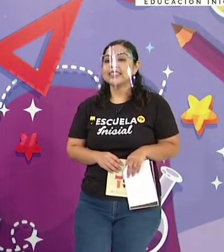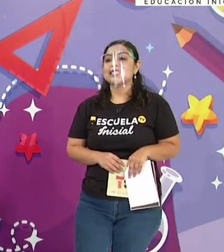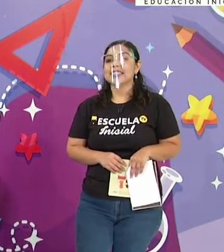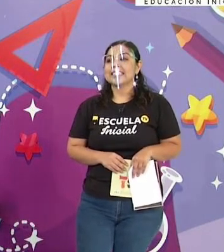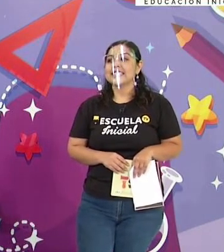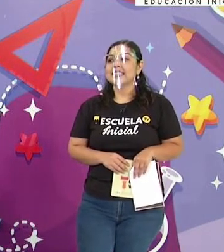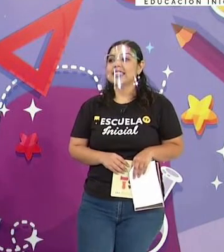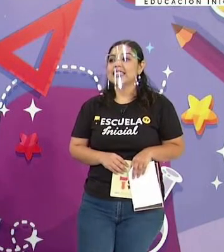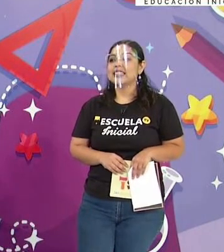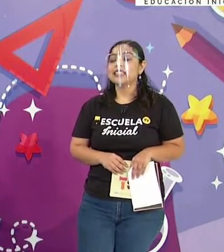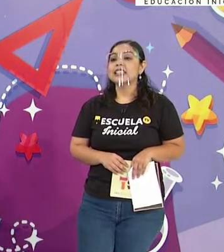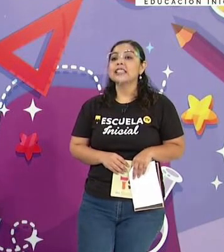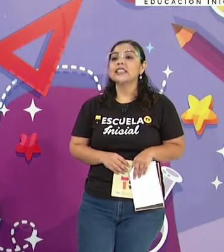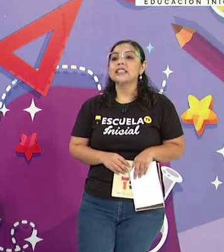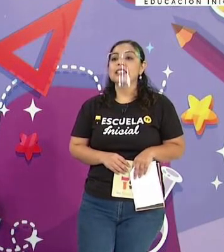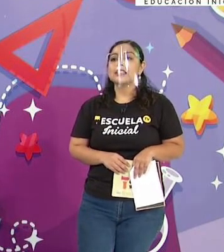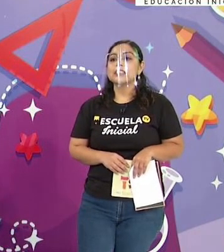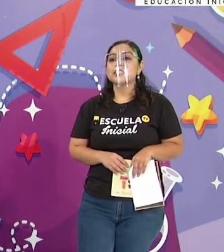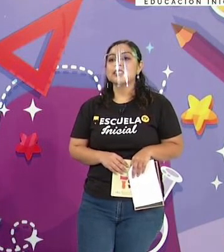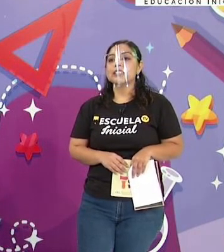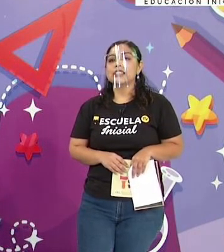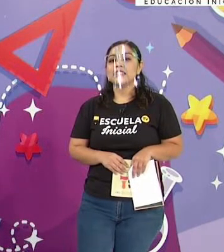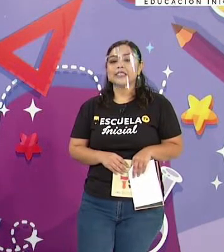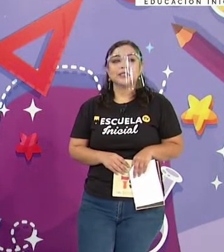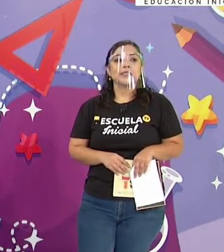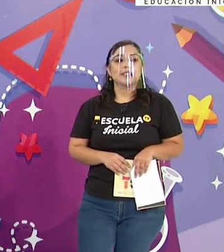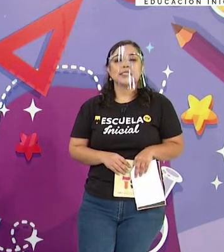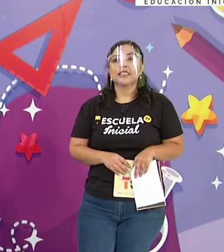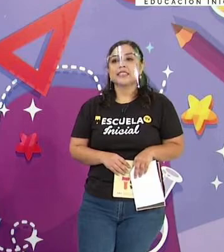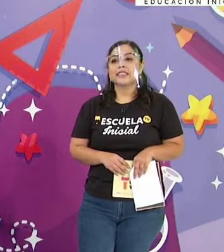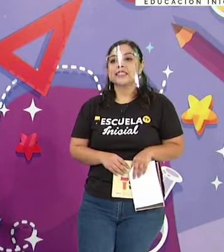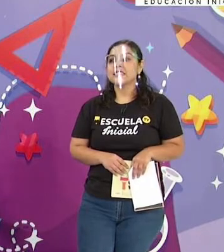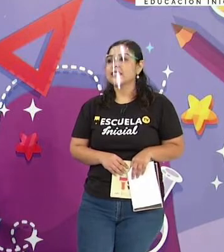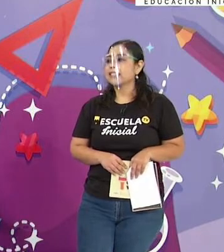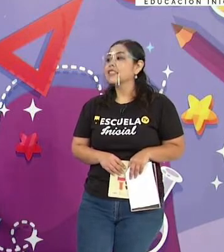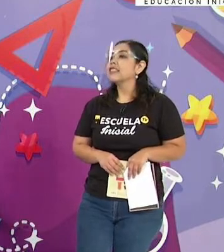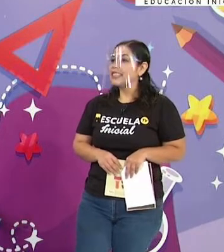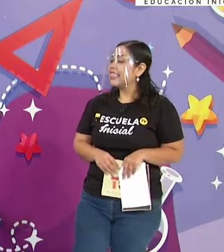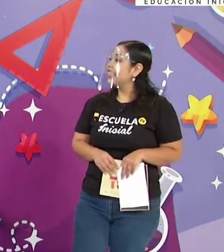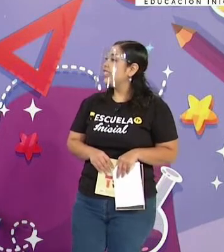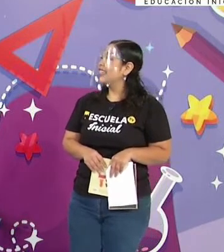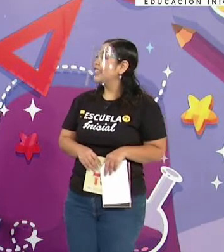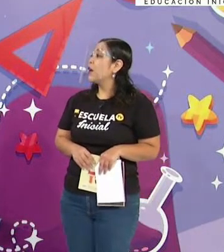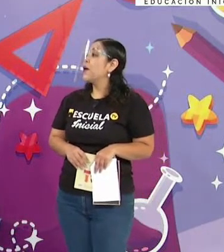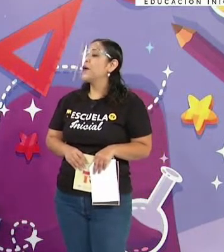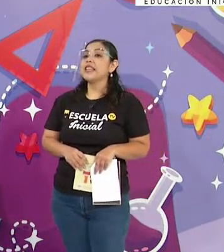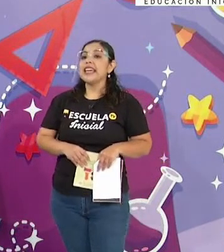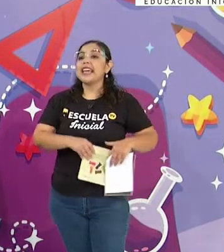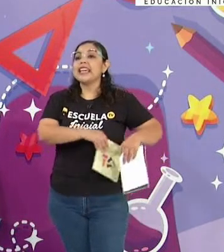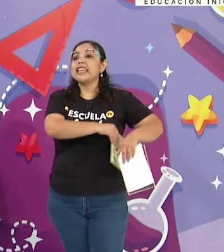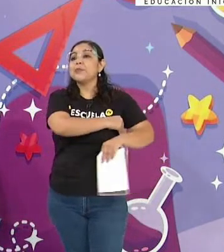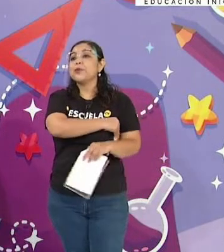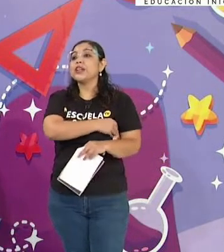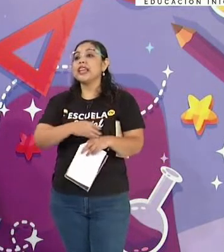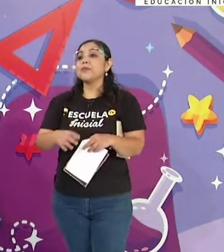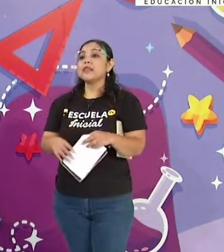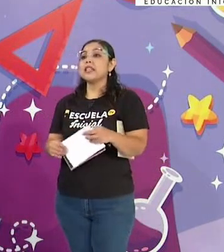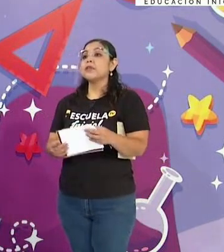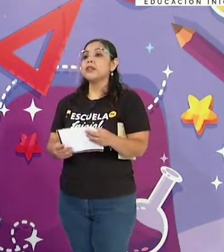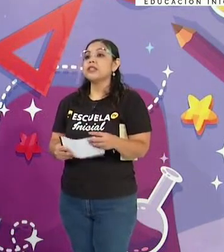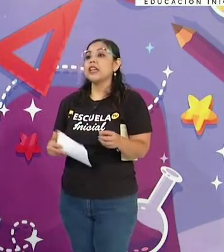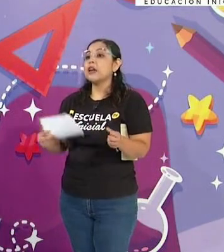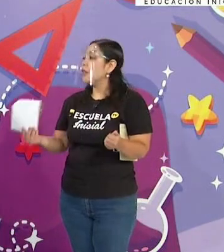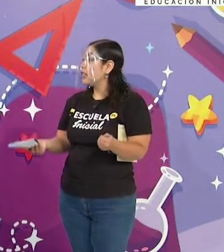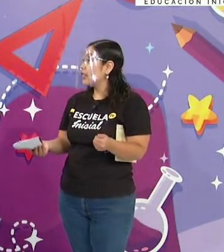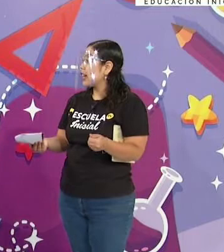juego acompañado, mucha exploración, pues mucha diversión, claro. ¿Interacción? Sí. Oye, interacción. Porque además